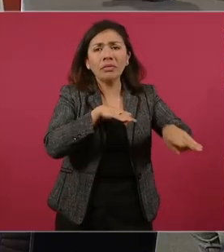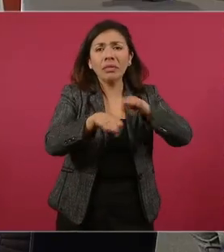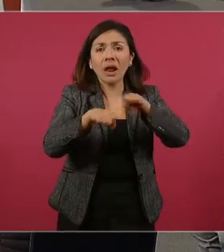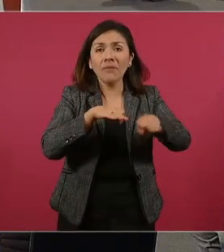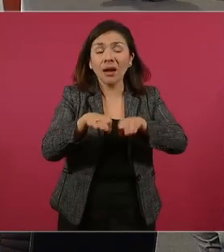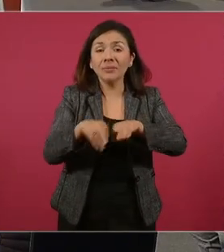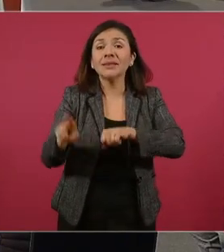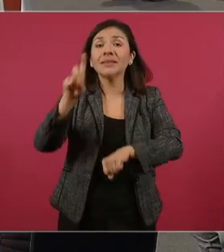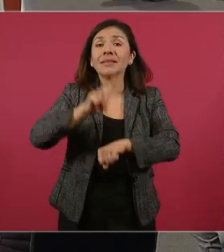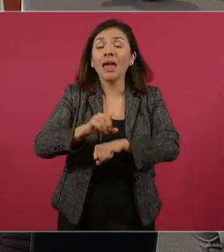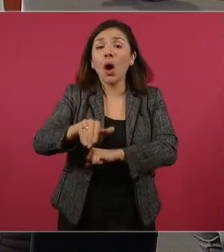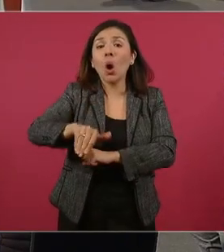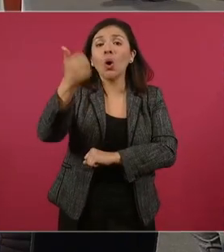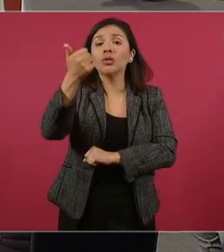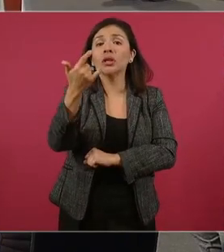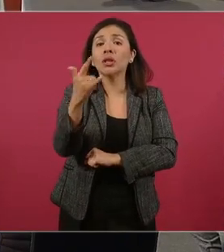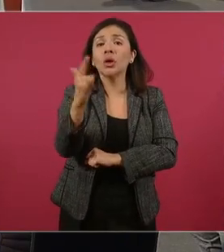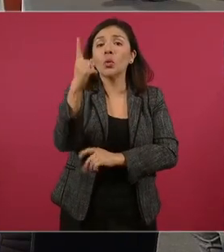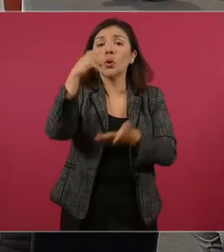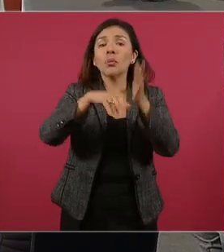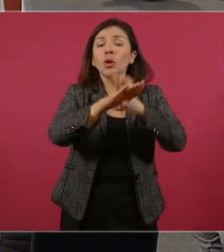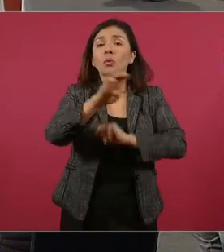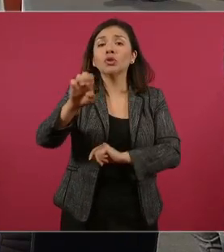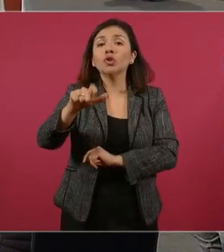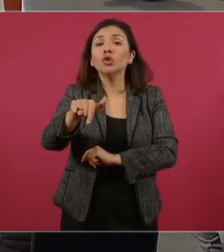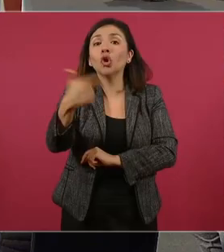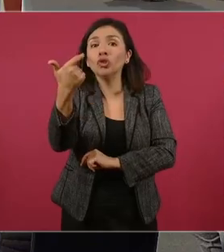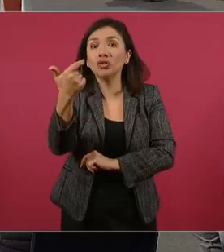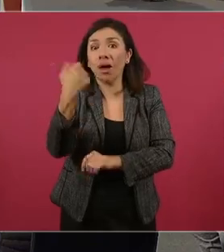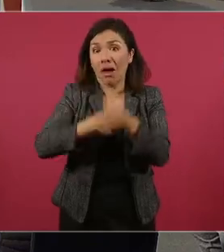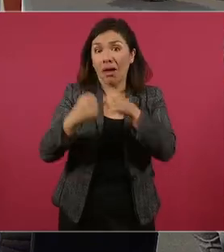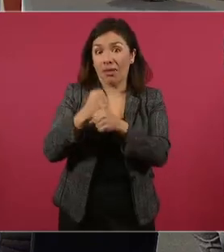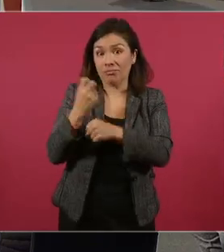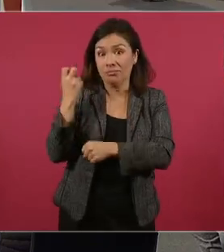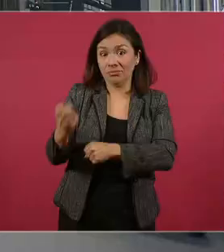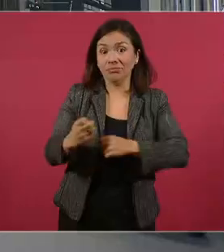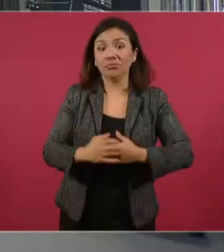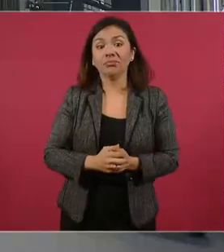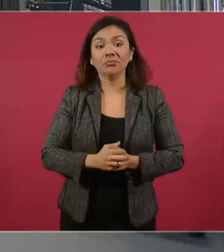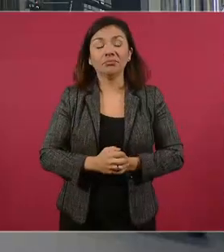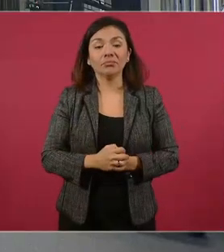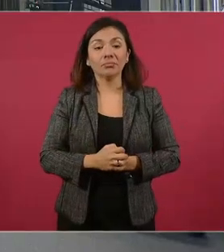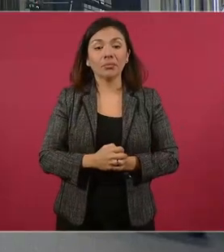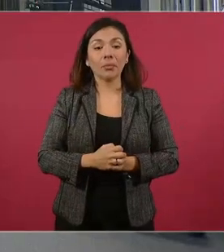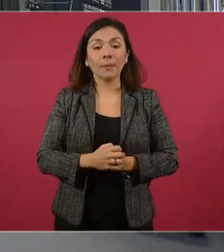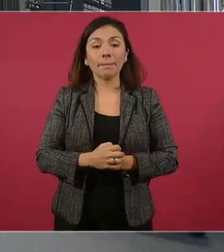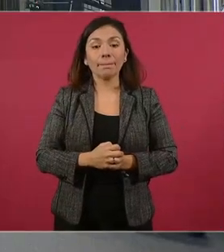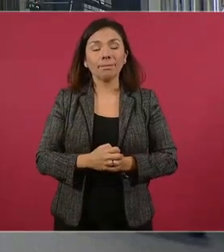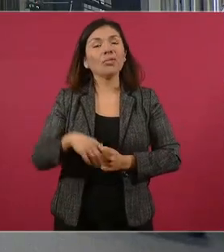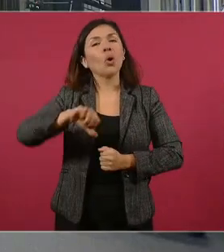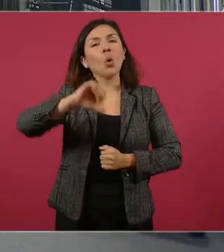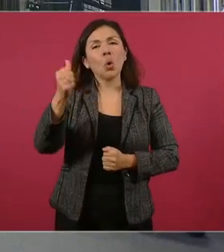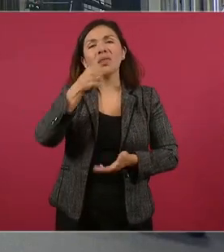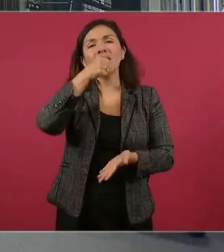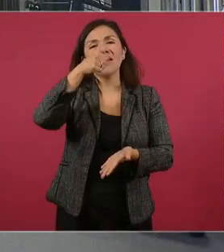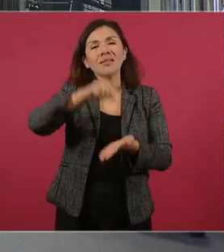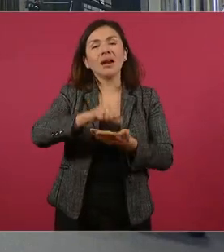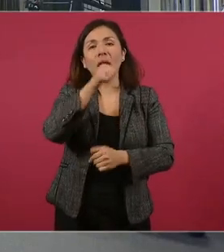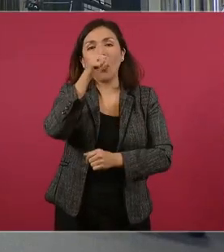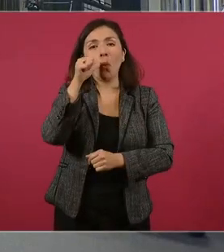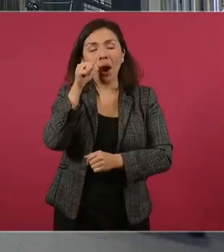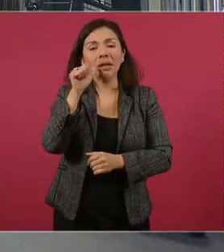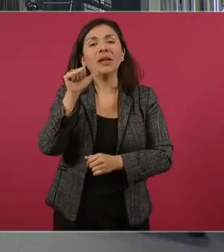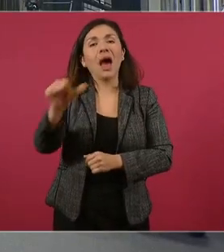11 de julio, 1912. Hay una carta de Juárez a sus